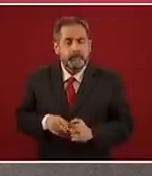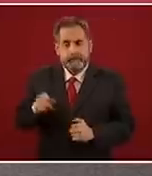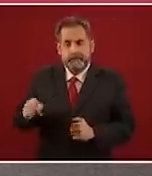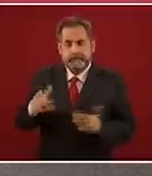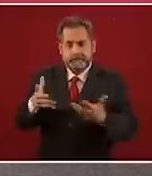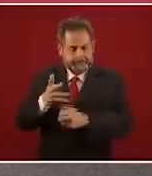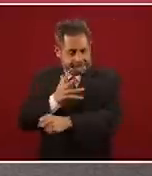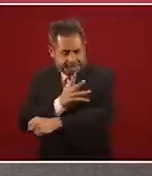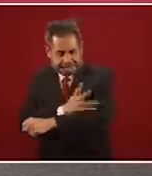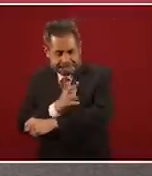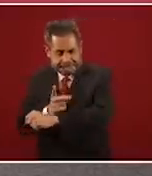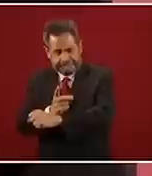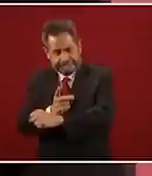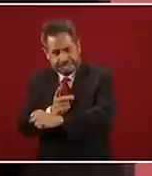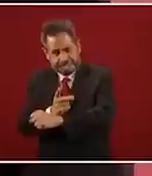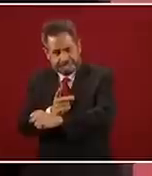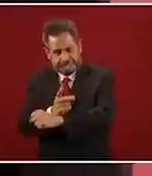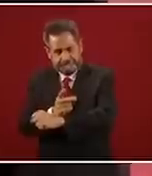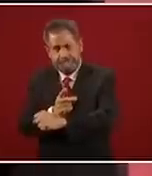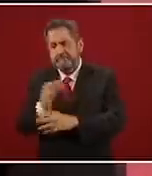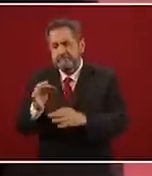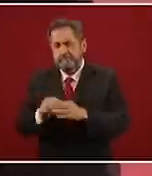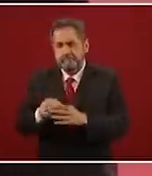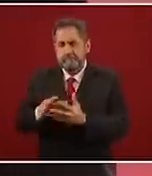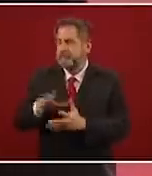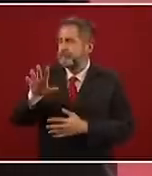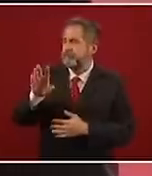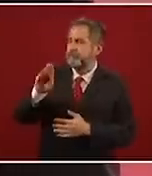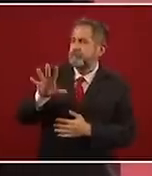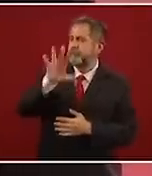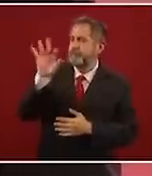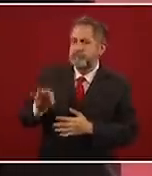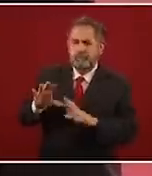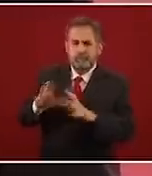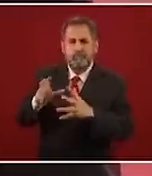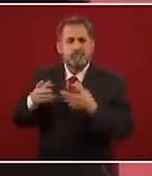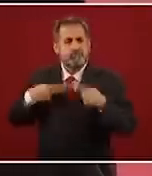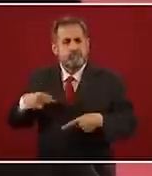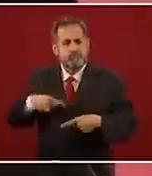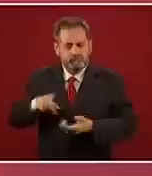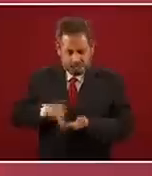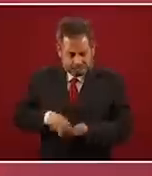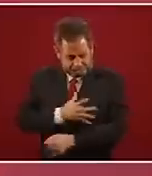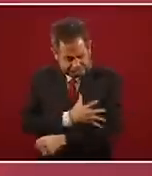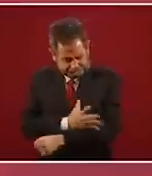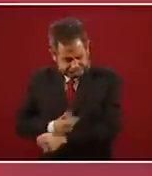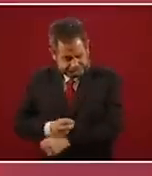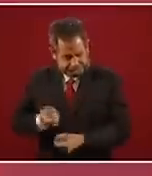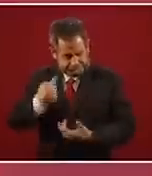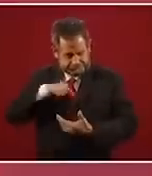actúa con honestidad. Un 90% de un buen servidor público es la